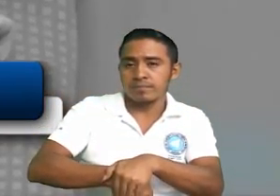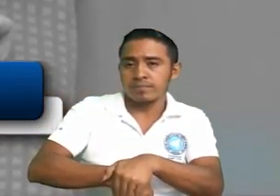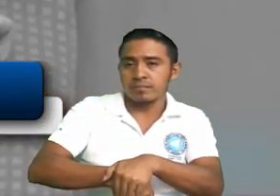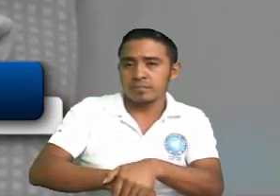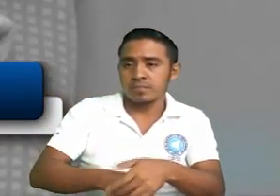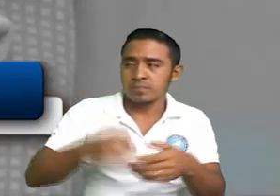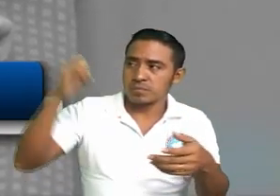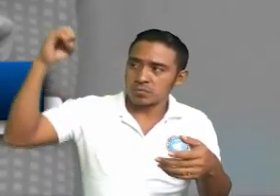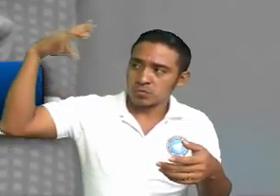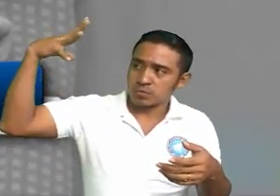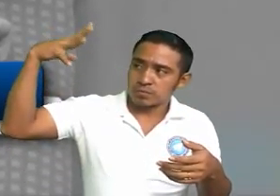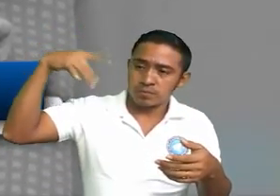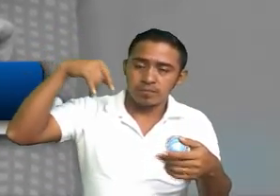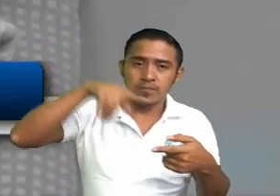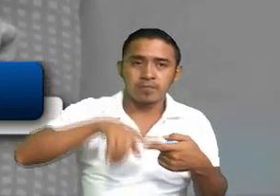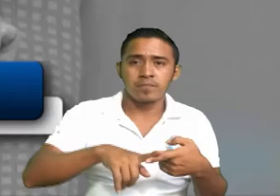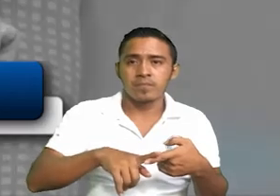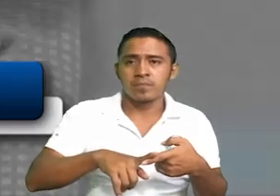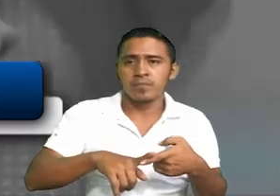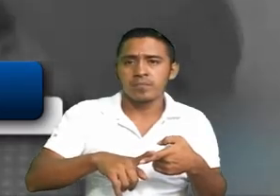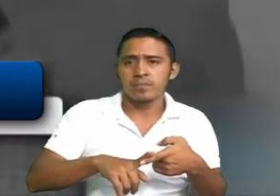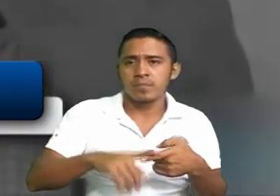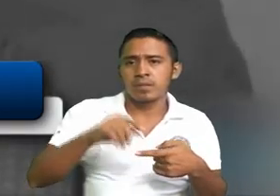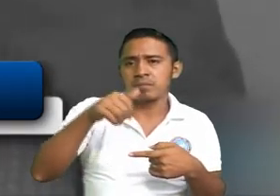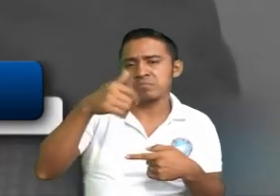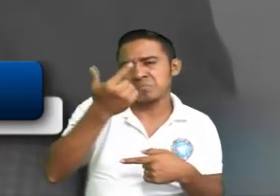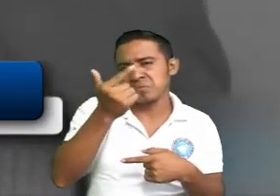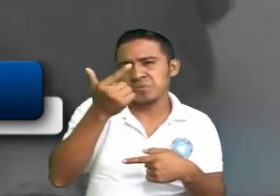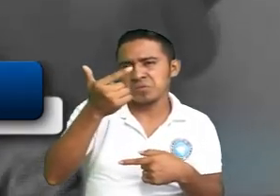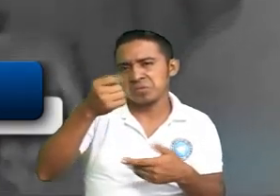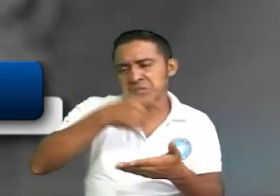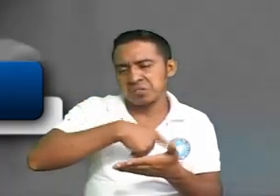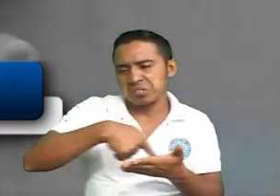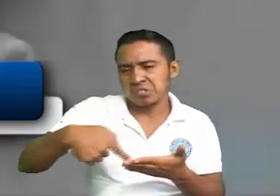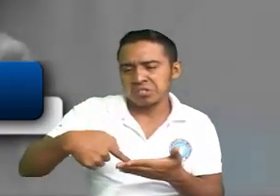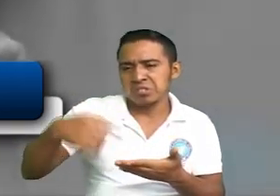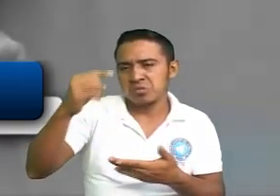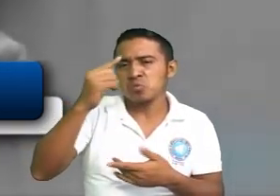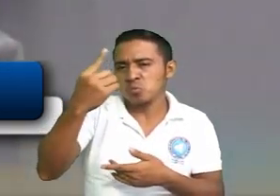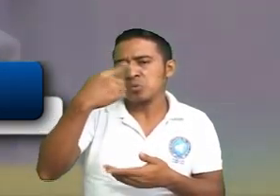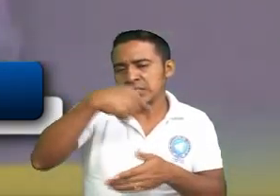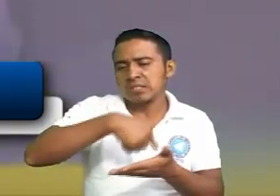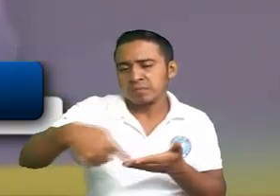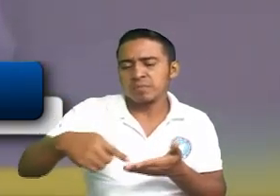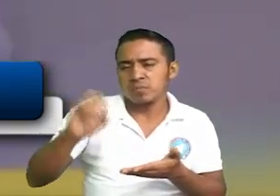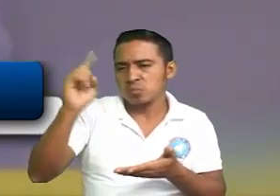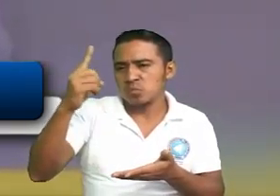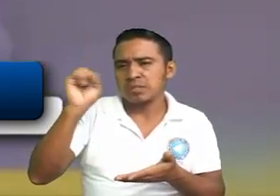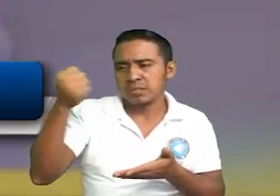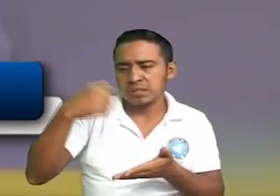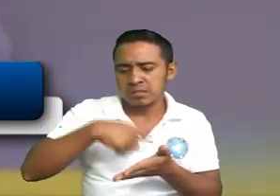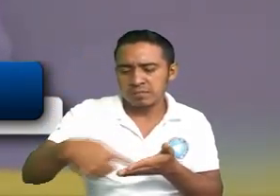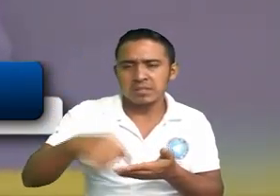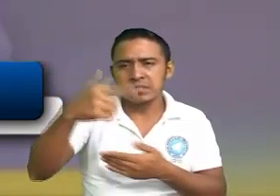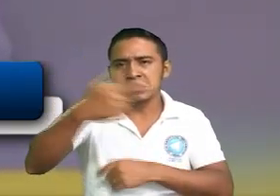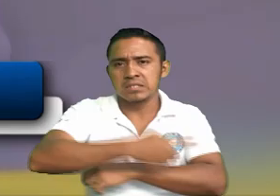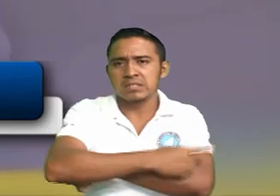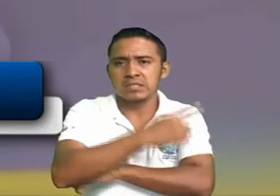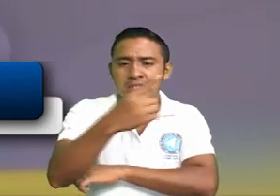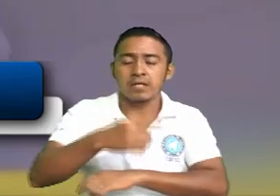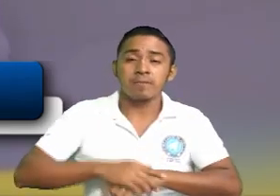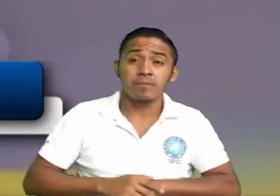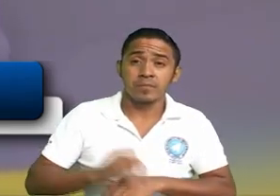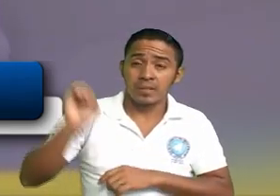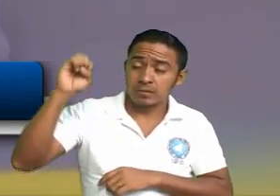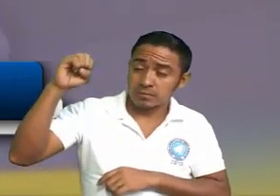minutos al día, pero ese bebé debe de ser cubierto los ojos, por lo que acabo de mencionar anteriormente, que era la fotosensibilidad,